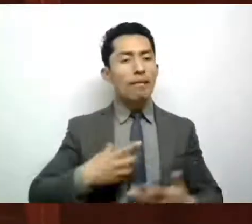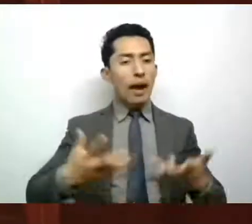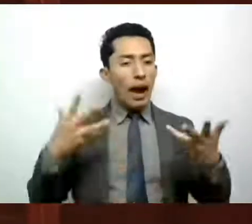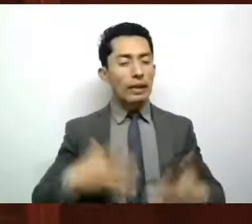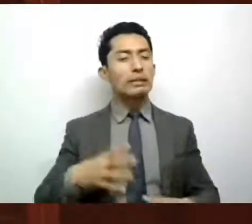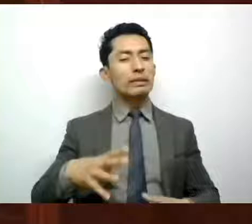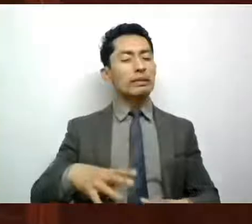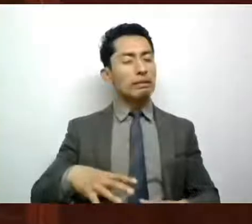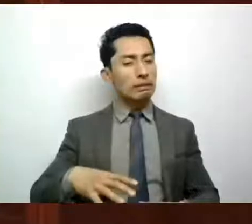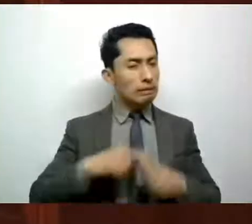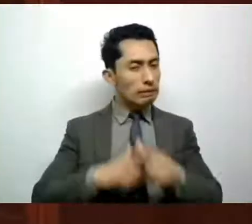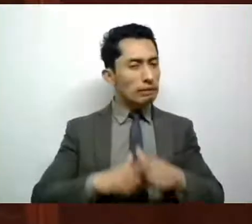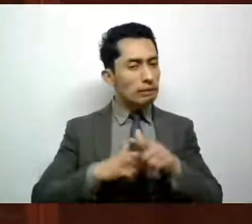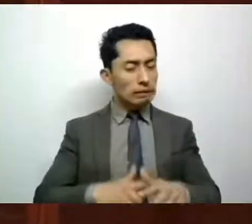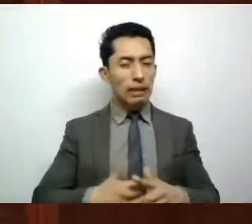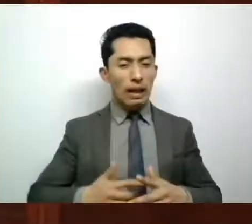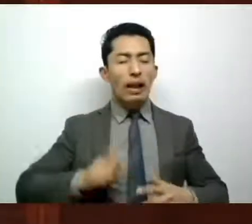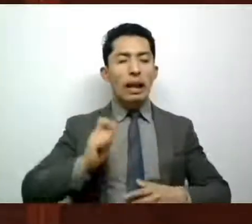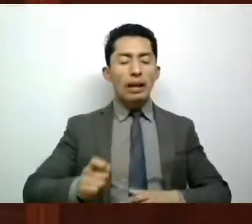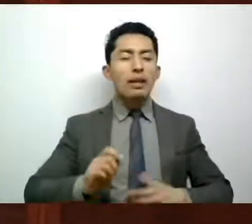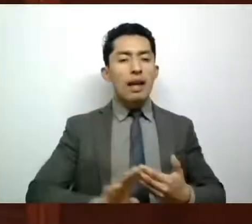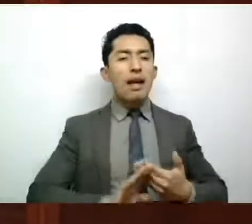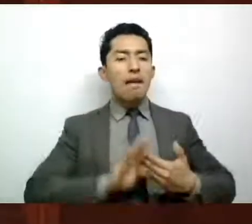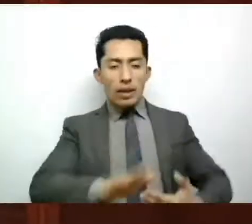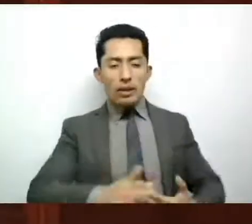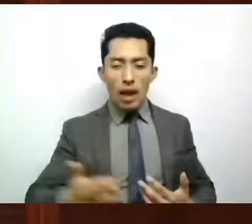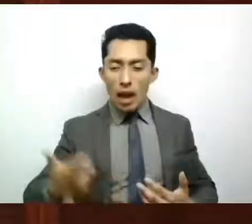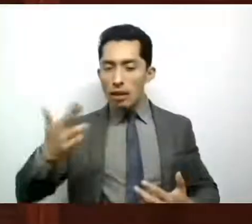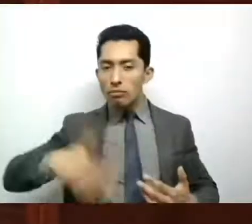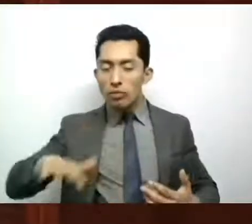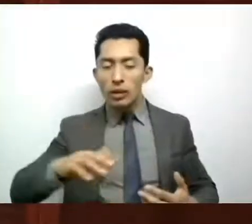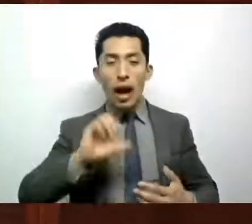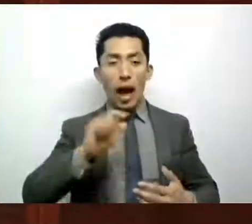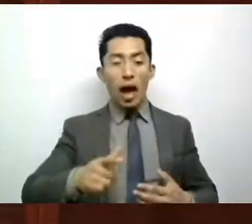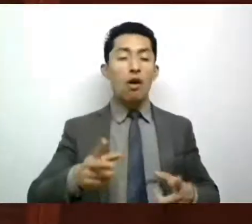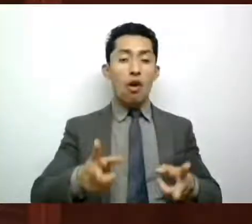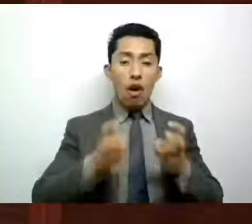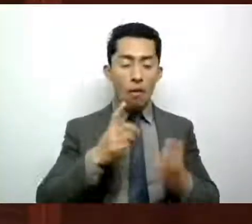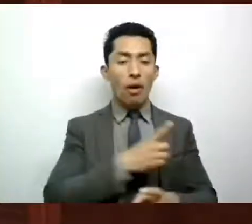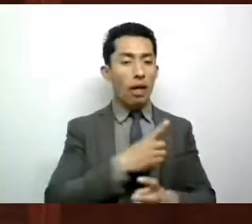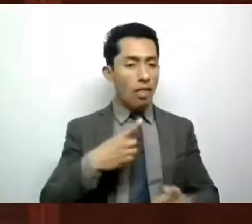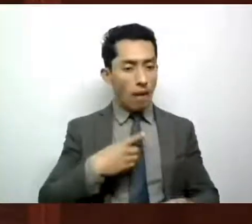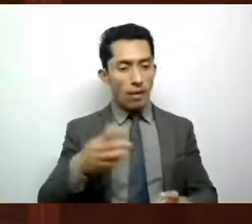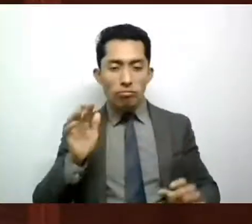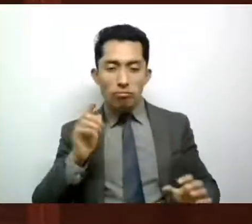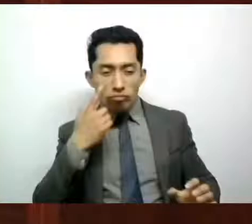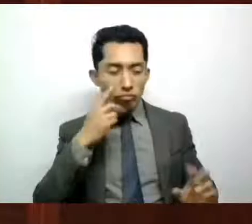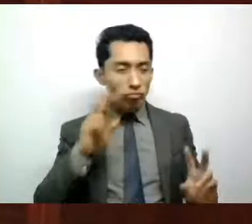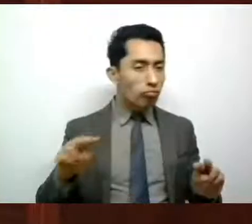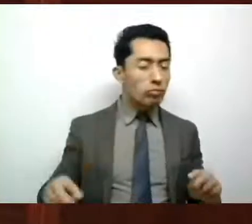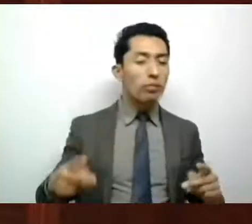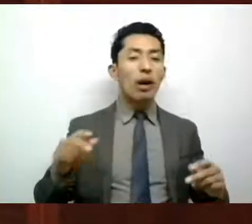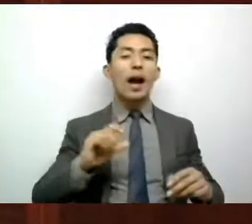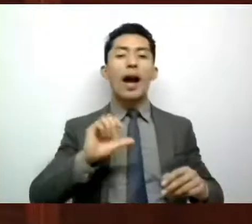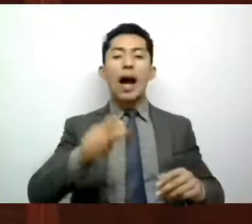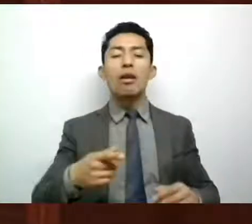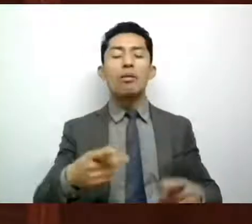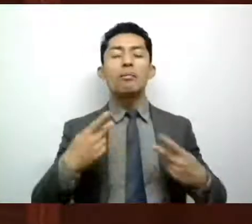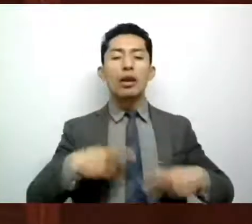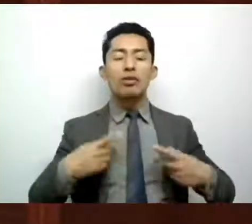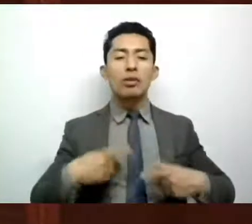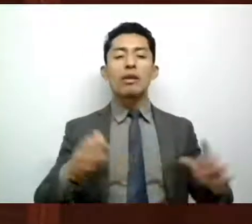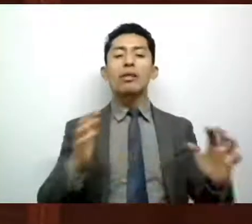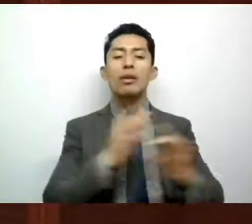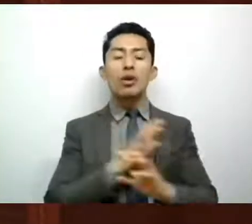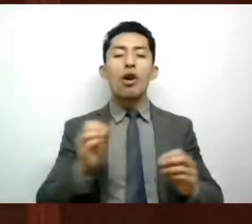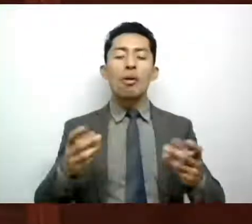con intensidad operativos de prevención del delito de robo que se cometen contra peatones